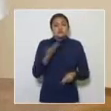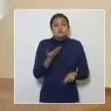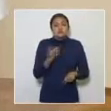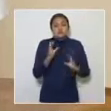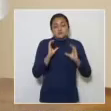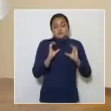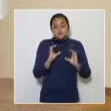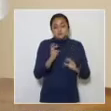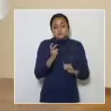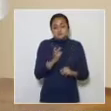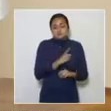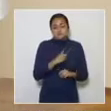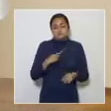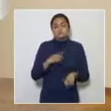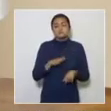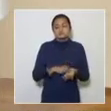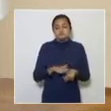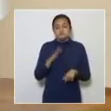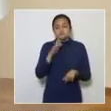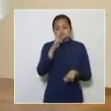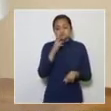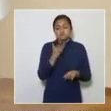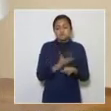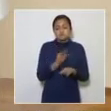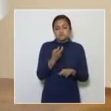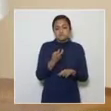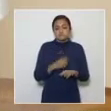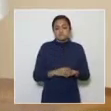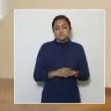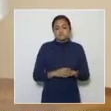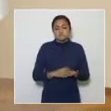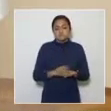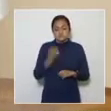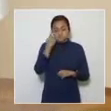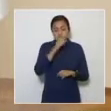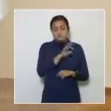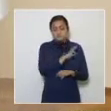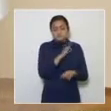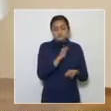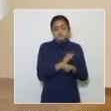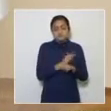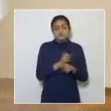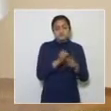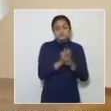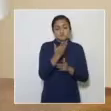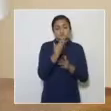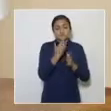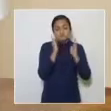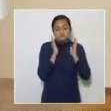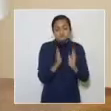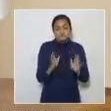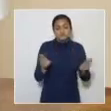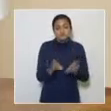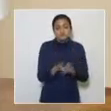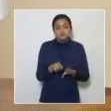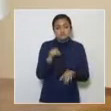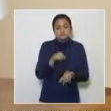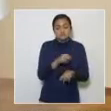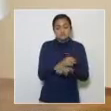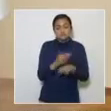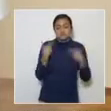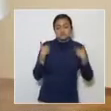muy cuidadosas, más responsables, para que podamos salir adelante como género